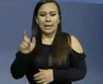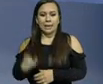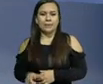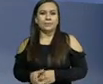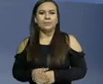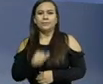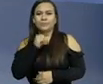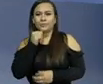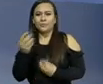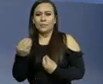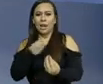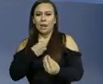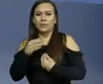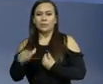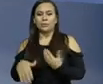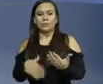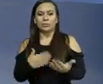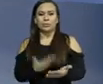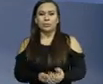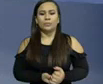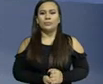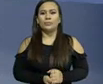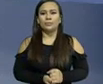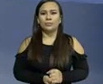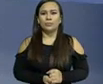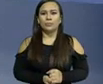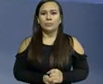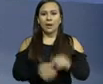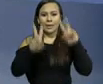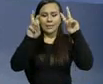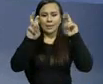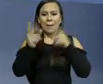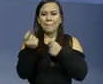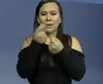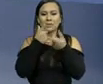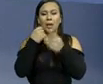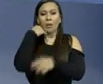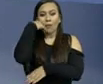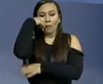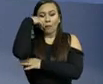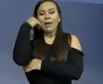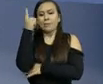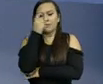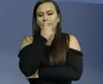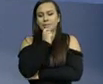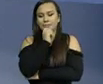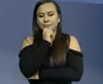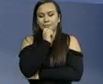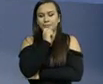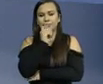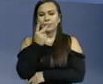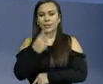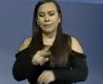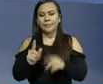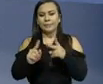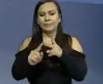nos hizo notar por ejemplo de que el tema paracetamol es bastante complejo de